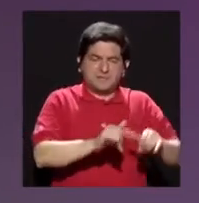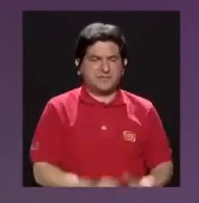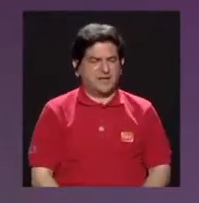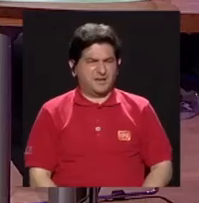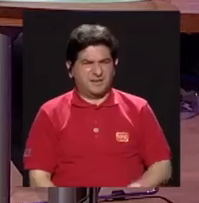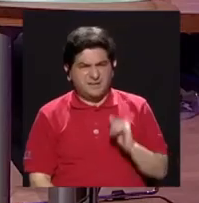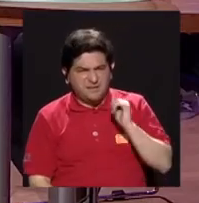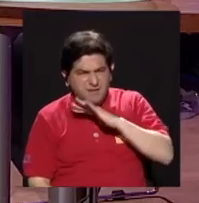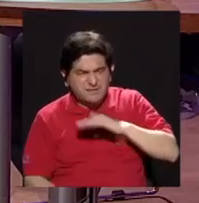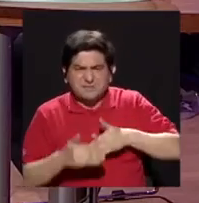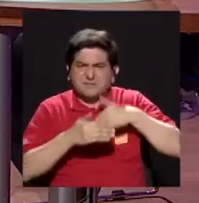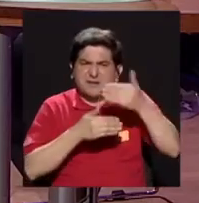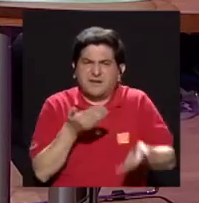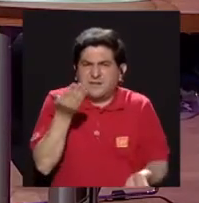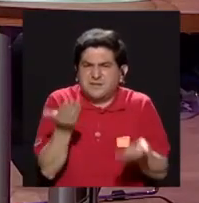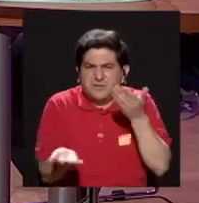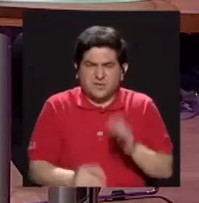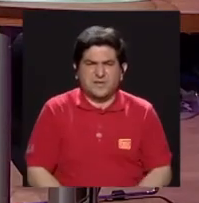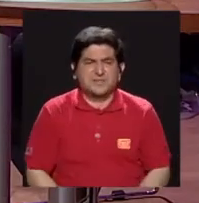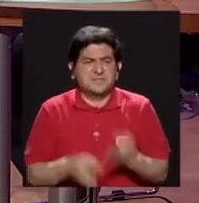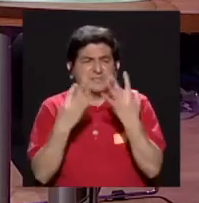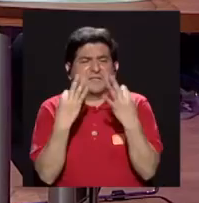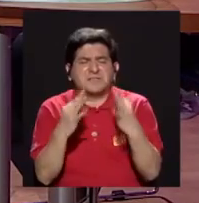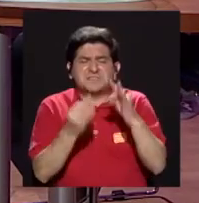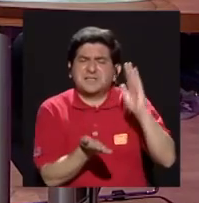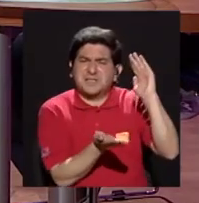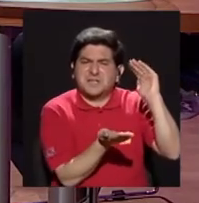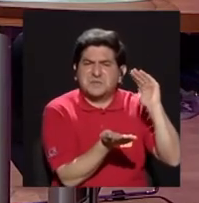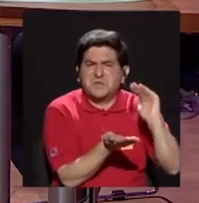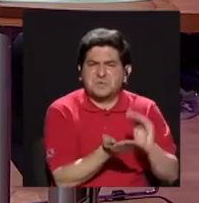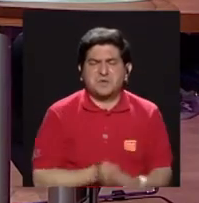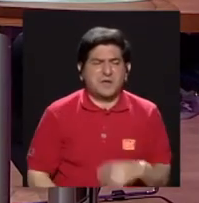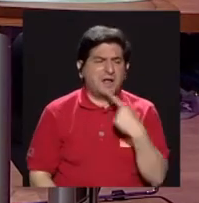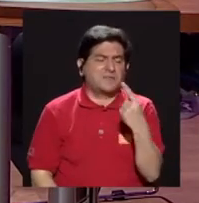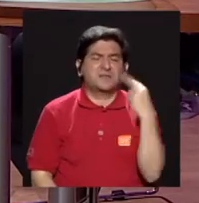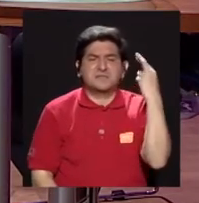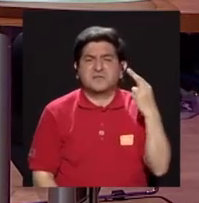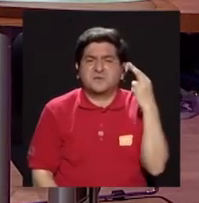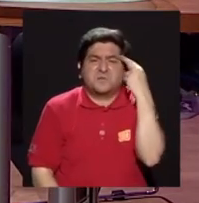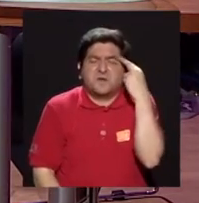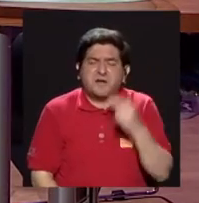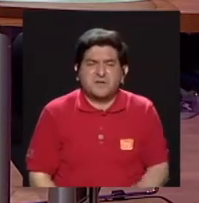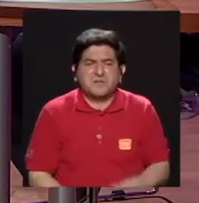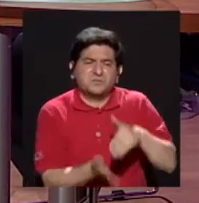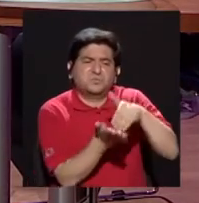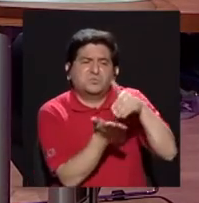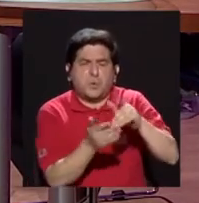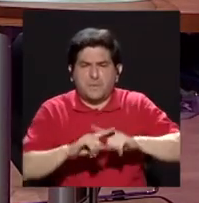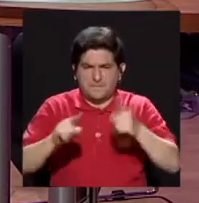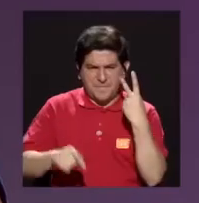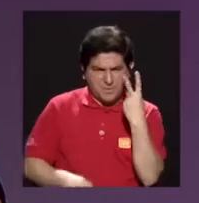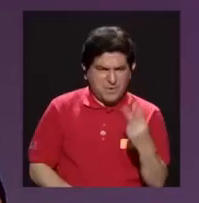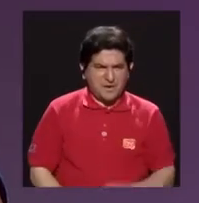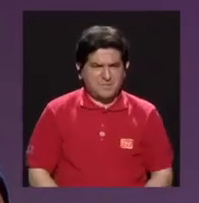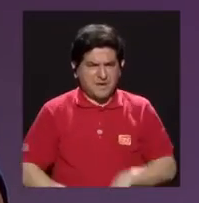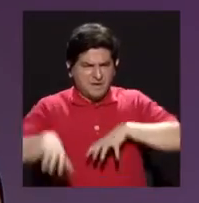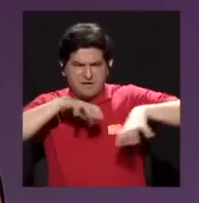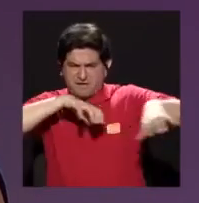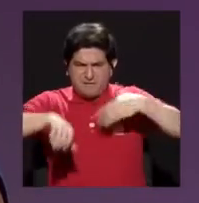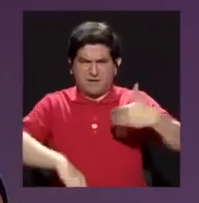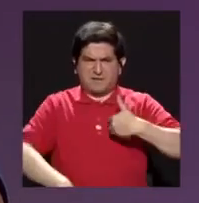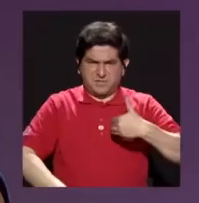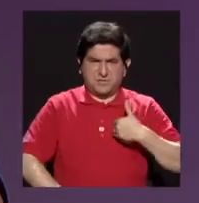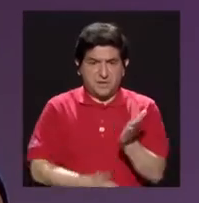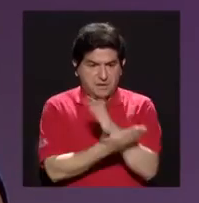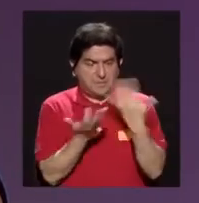que hubo como que se trató de minimizar, que no, de justificar, pero en realidad al observar las reacciones que tuvo una